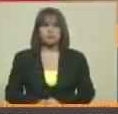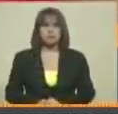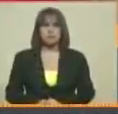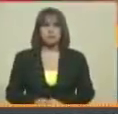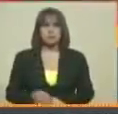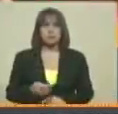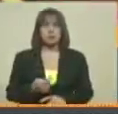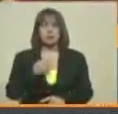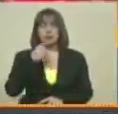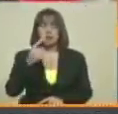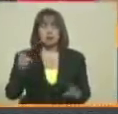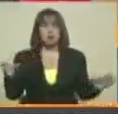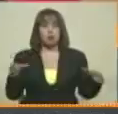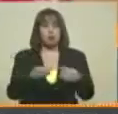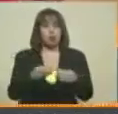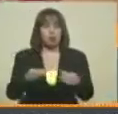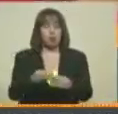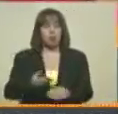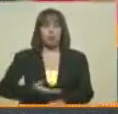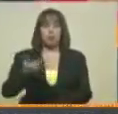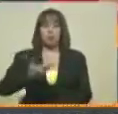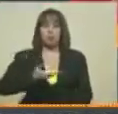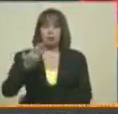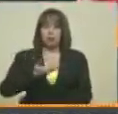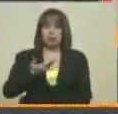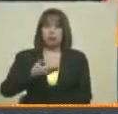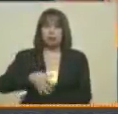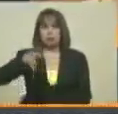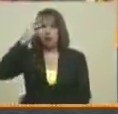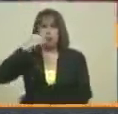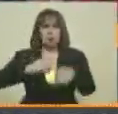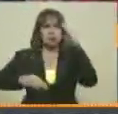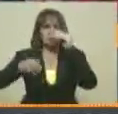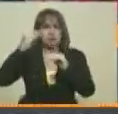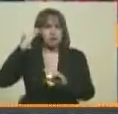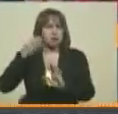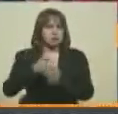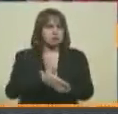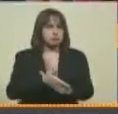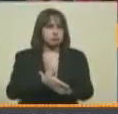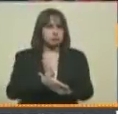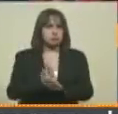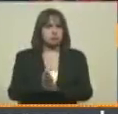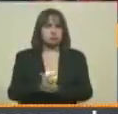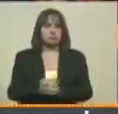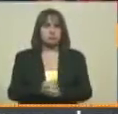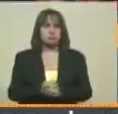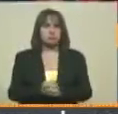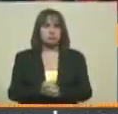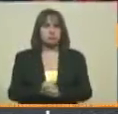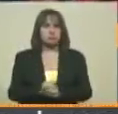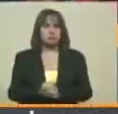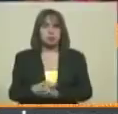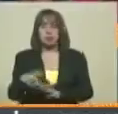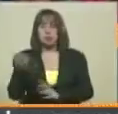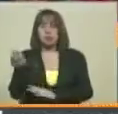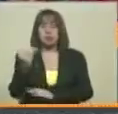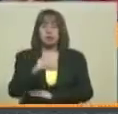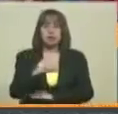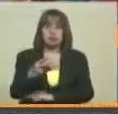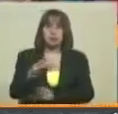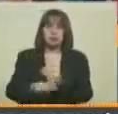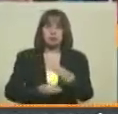equipo. Y vamos a aprender, como saben ustedes, a hacer más con menos.